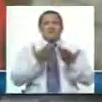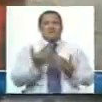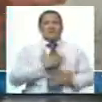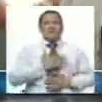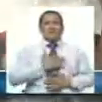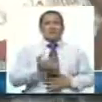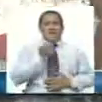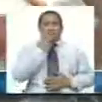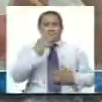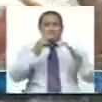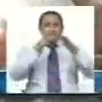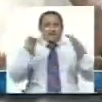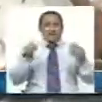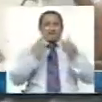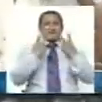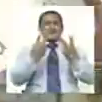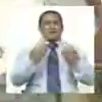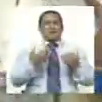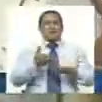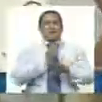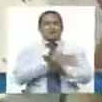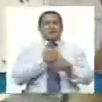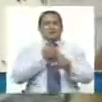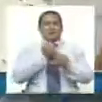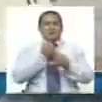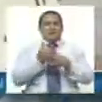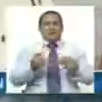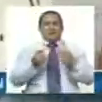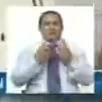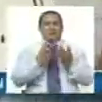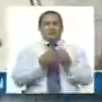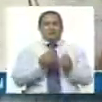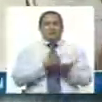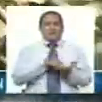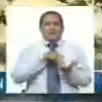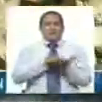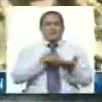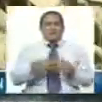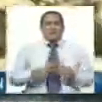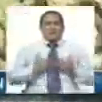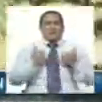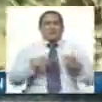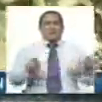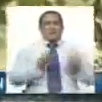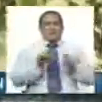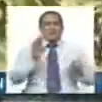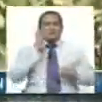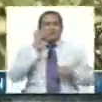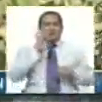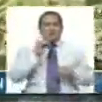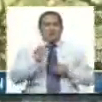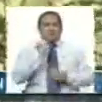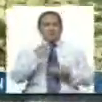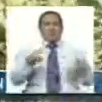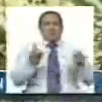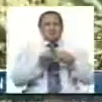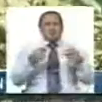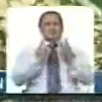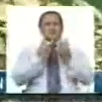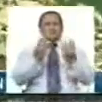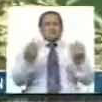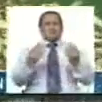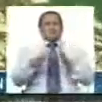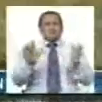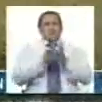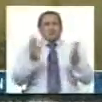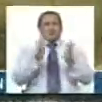a que vaya a ver a la casa. Ya ha visto la casa, ella misma ha visto cómo está el polvo, cómo vivimos. La combinación de aserrín y abono levanta gran polvareda